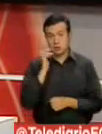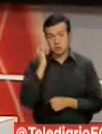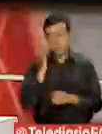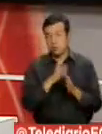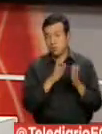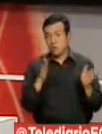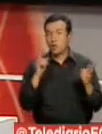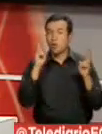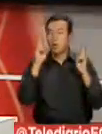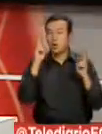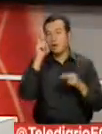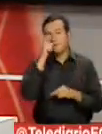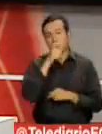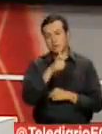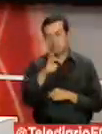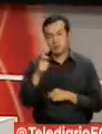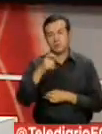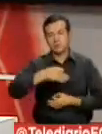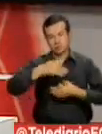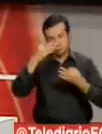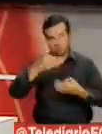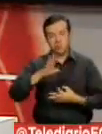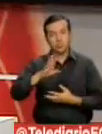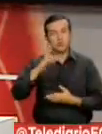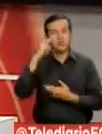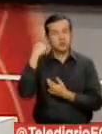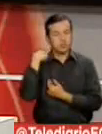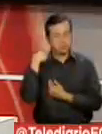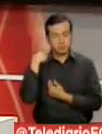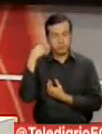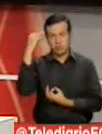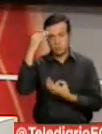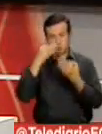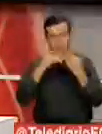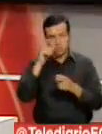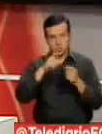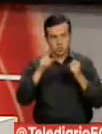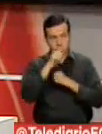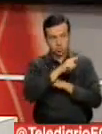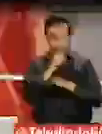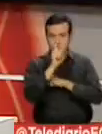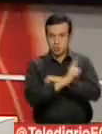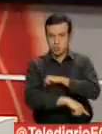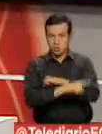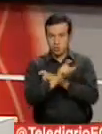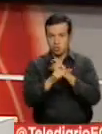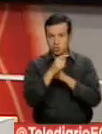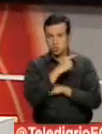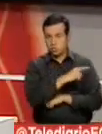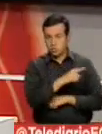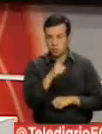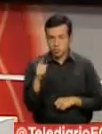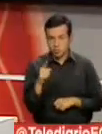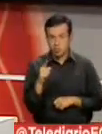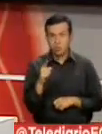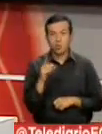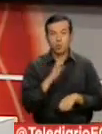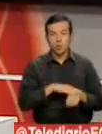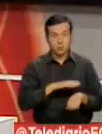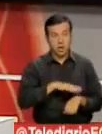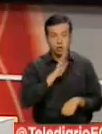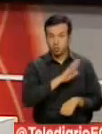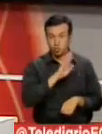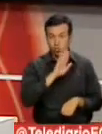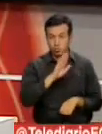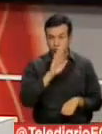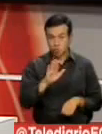aspira a que la Fiscalía cumpla con su deber y se juzgue, se procese a quienes estuvieron detrás